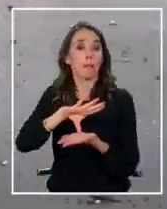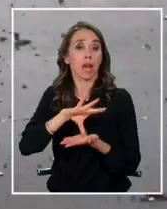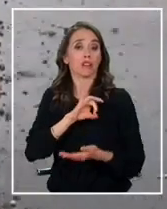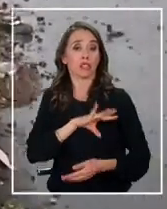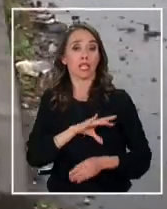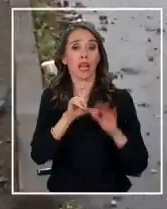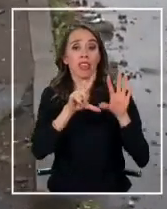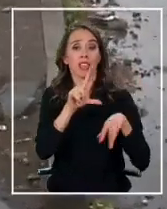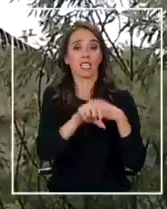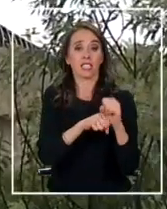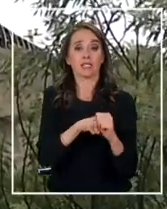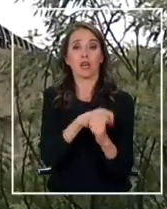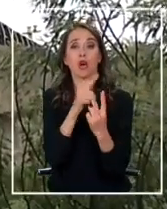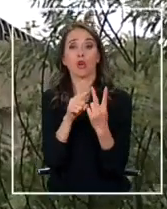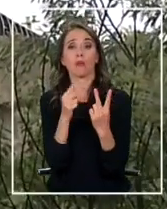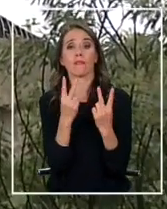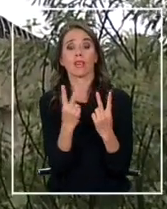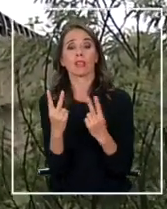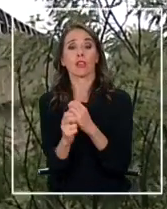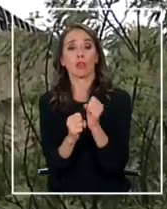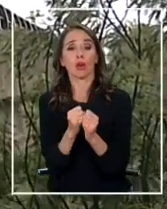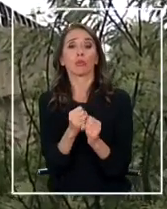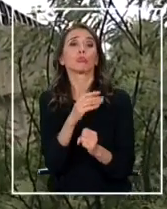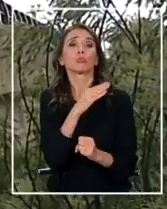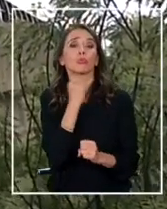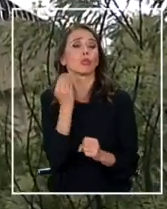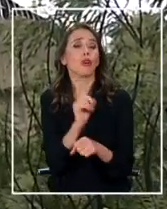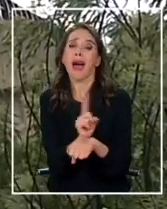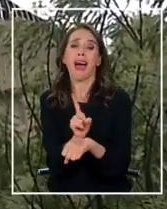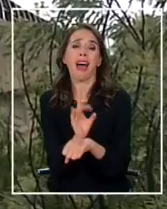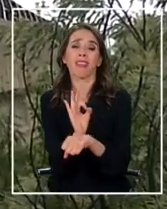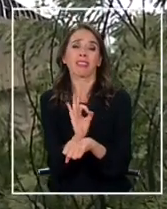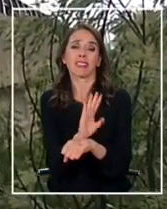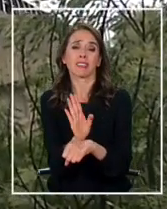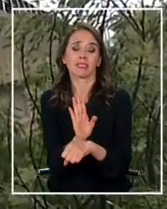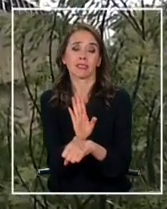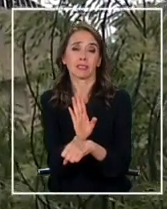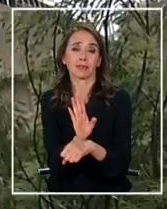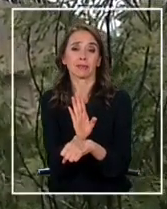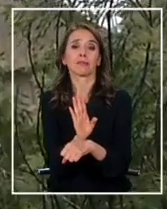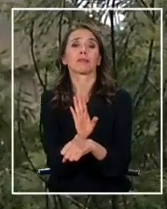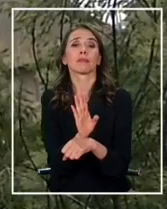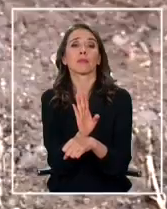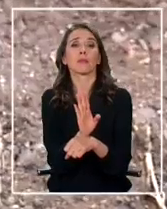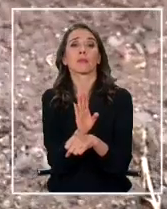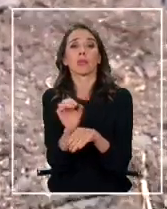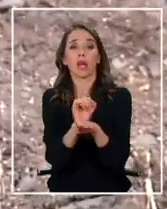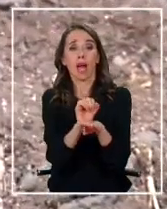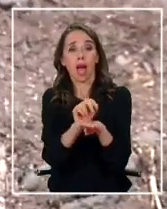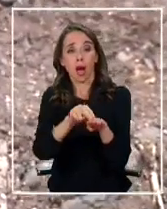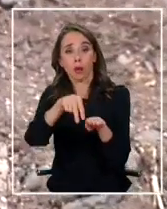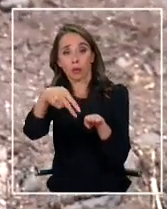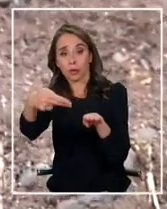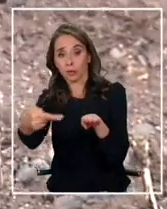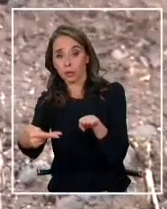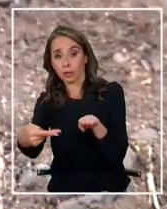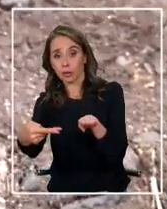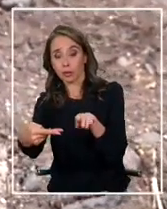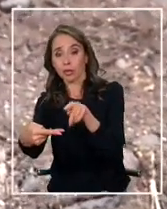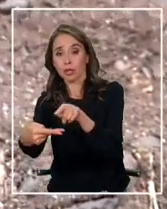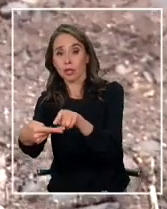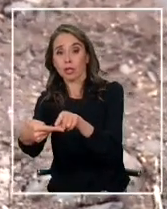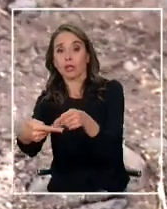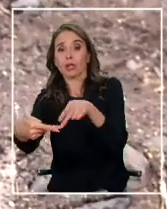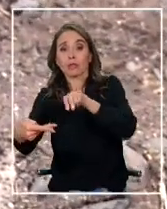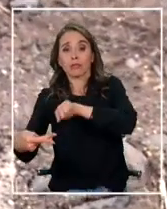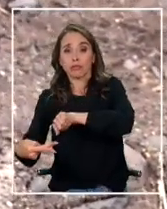chilena de 17 y 22 años, las que fallecieron instantáneamente. Tanto a un costado del vehículo siniestrado se encontraban